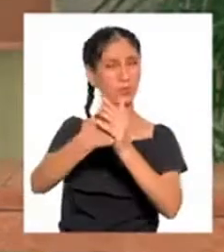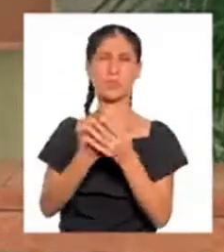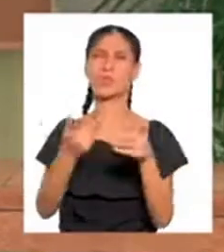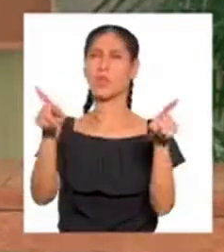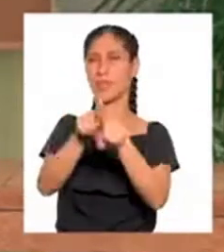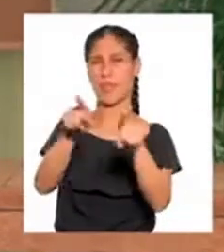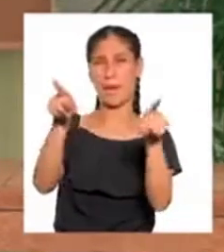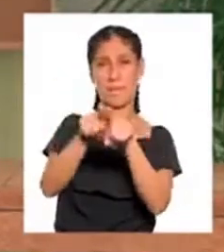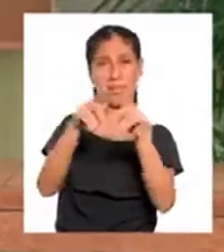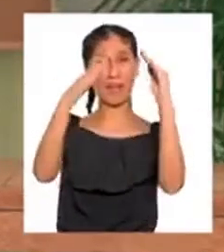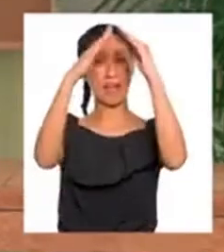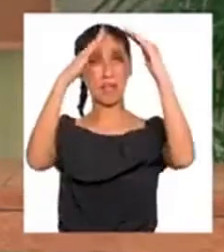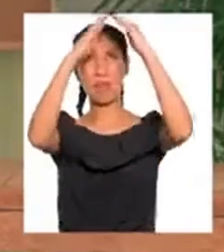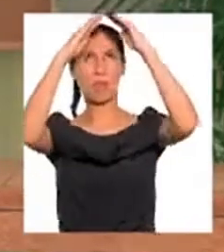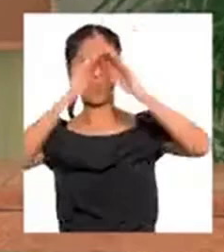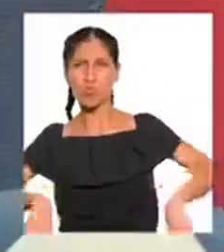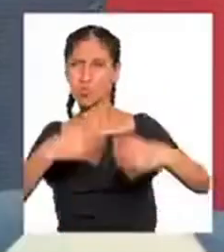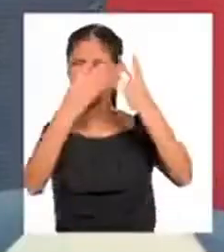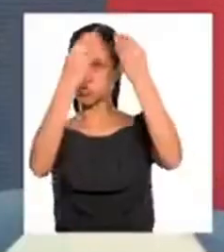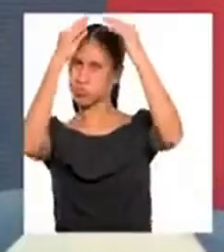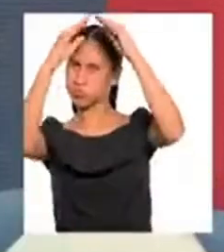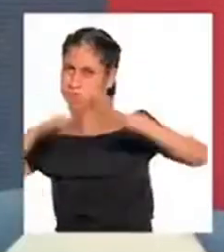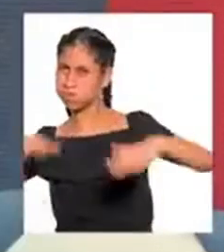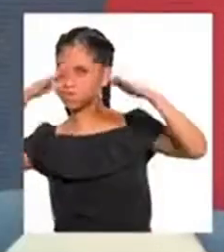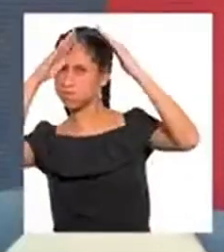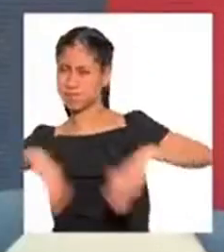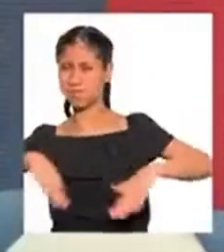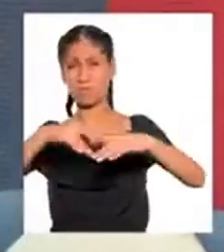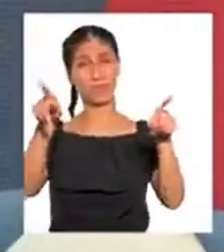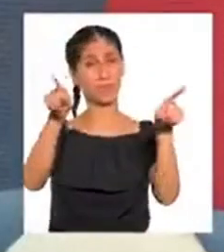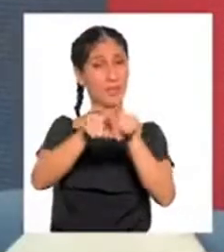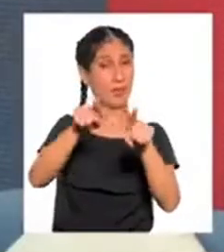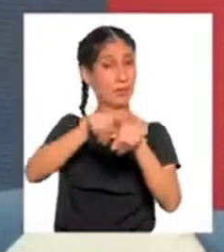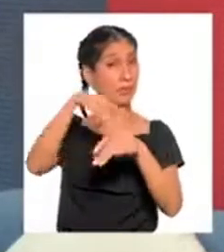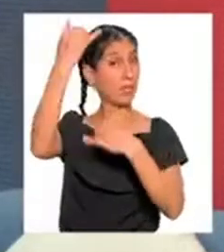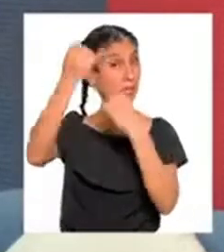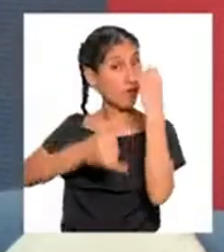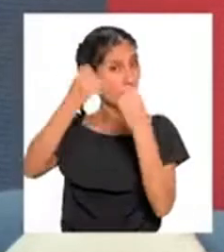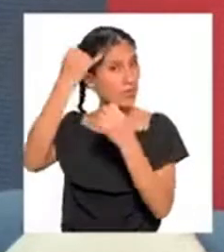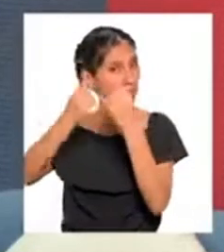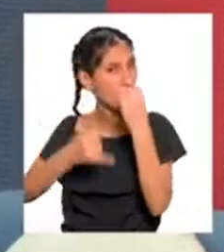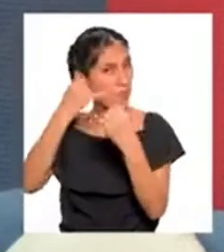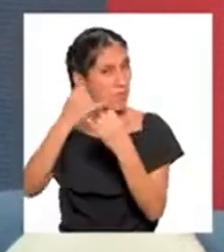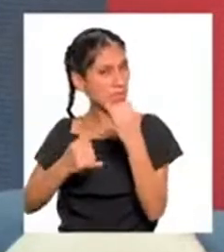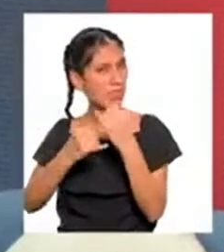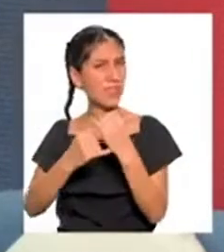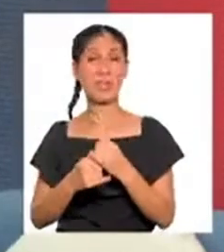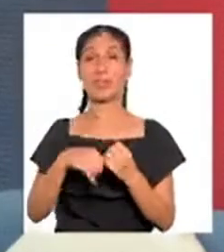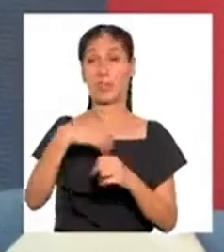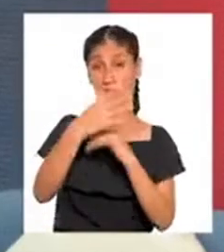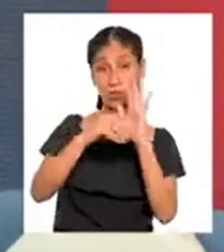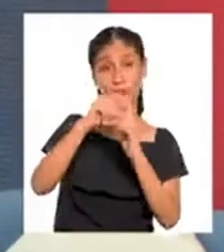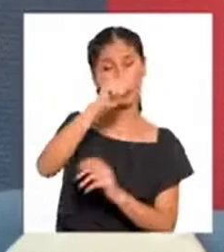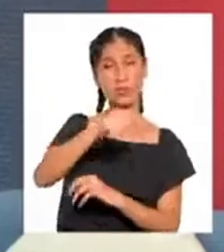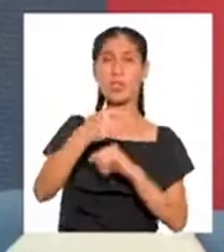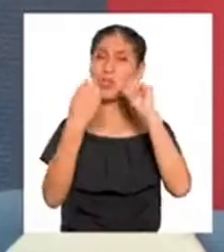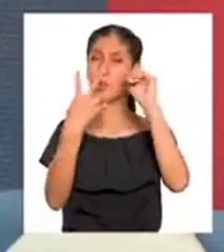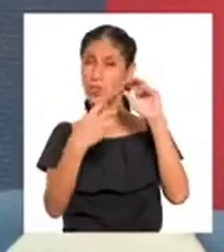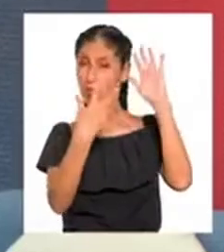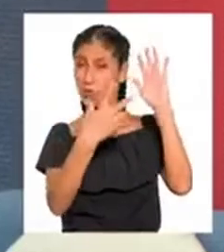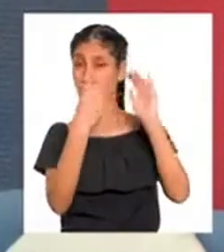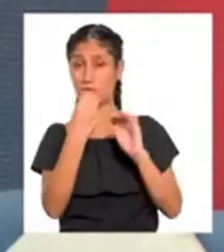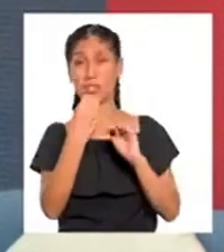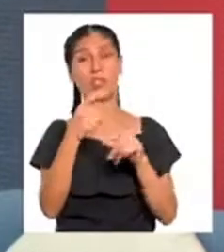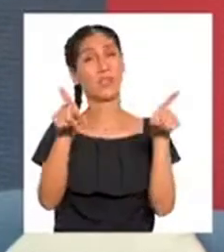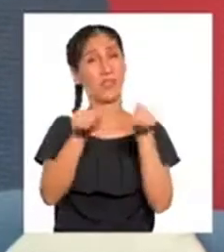además de viviendas destruidas. Finalmente, producto de la inflación que se dio en la segunda mitad de la década de los 80, el alza